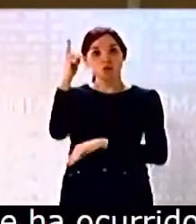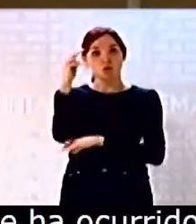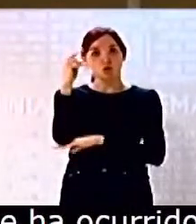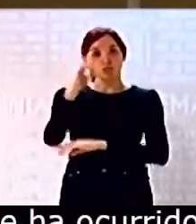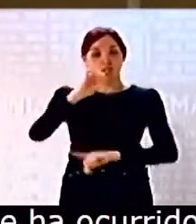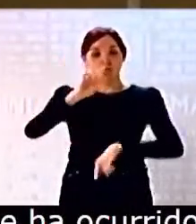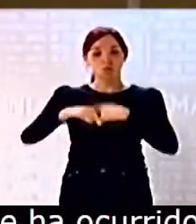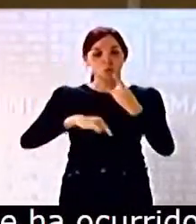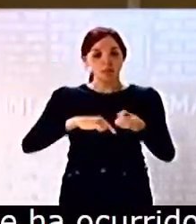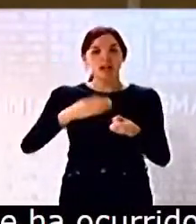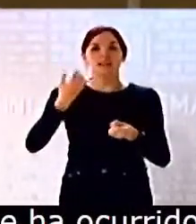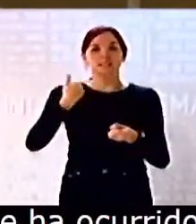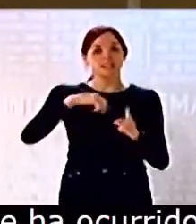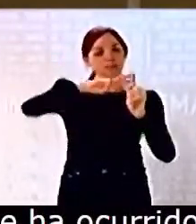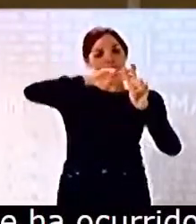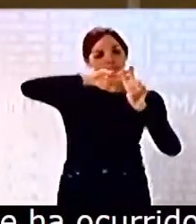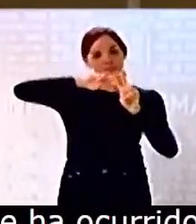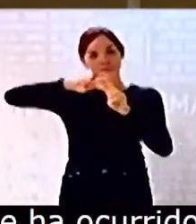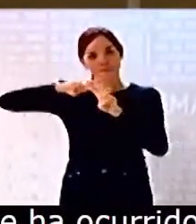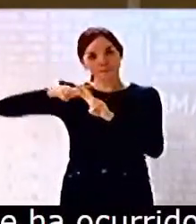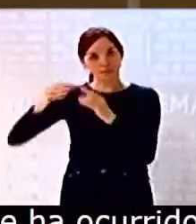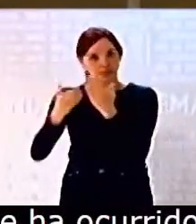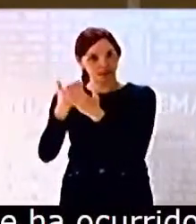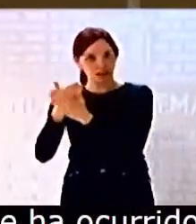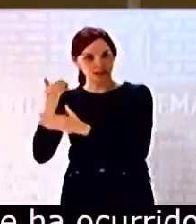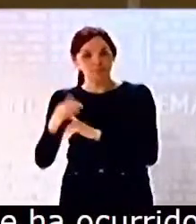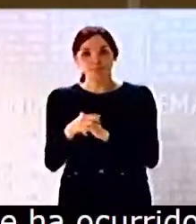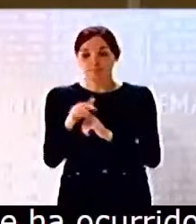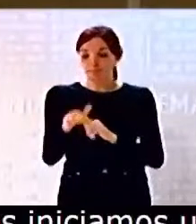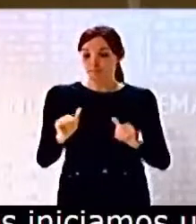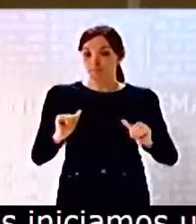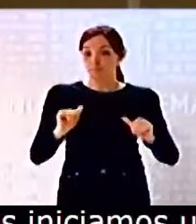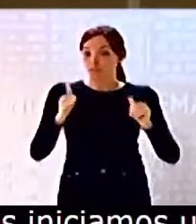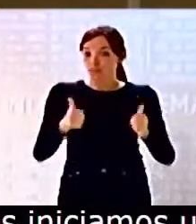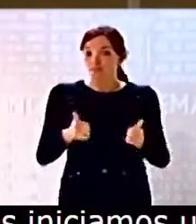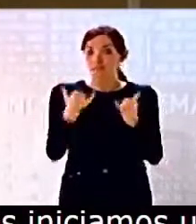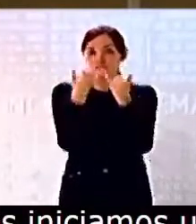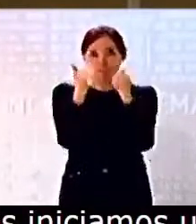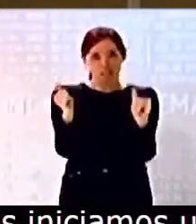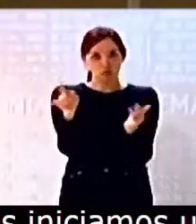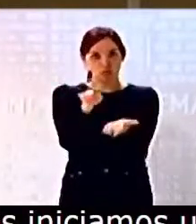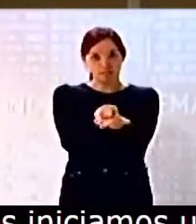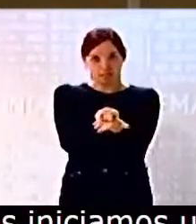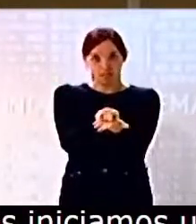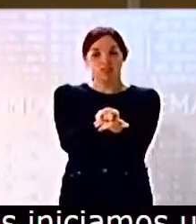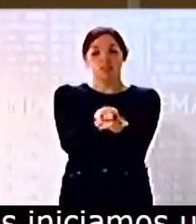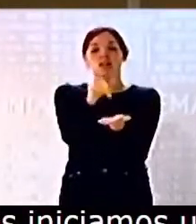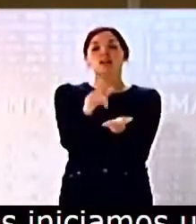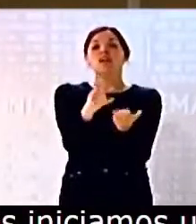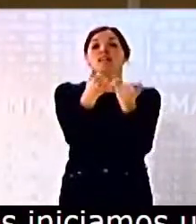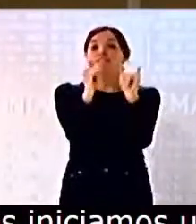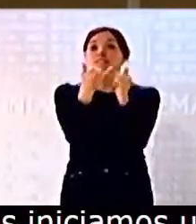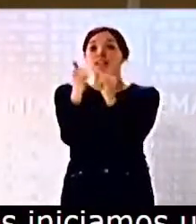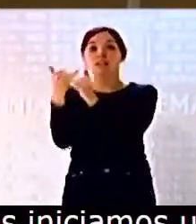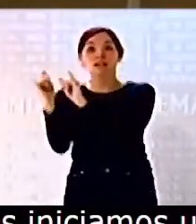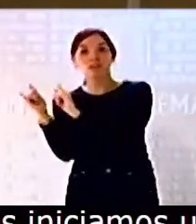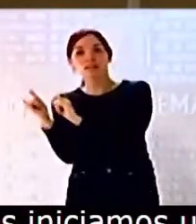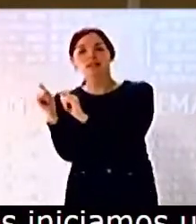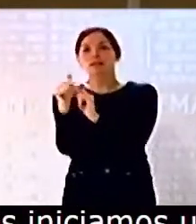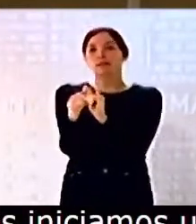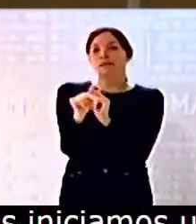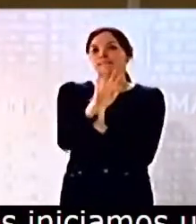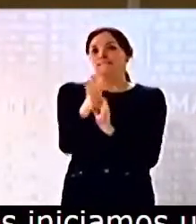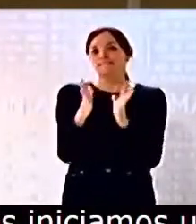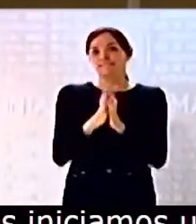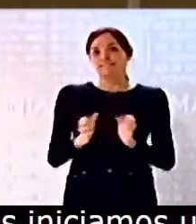Y ahora, en estos días, iniciamos unos cuantos de días que son días festivos, días en los que se invita